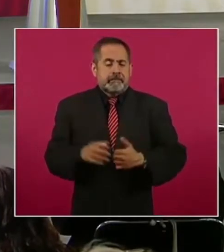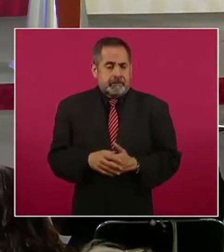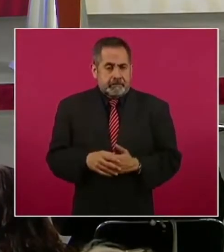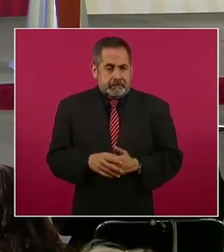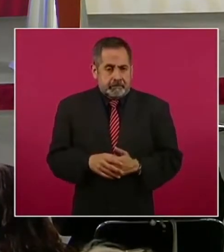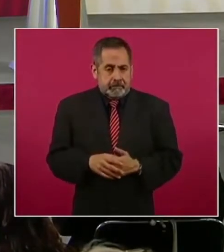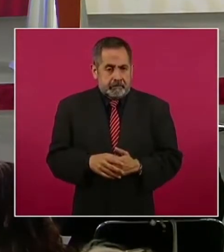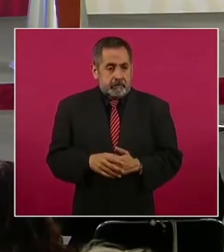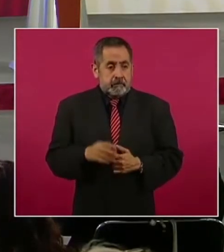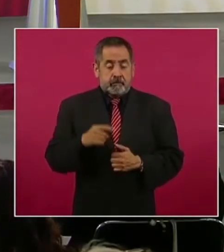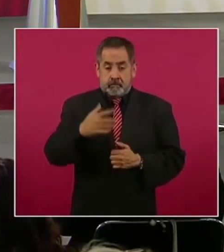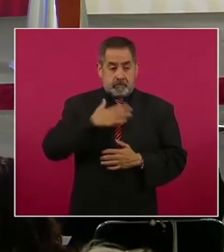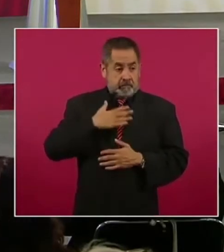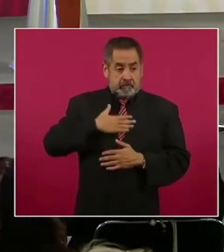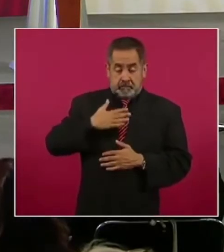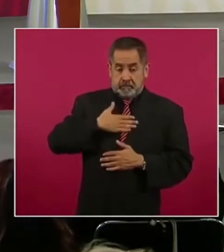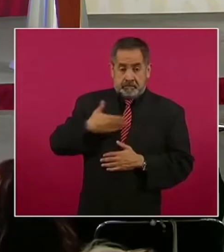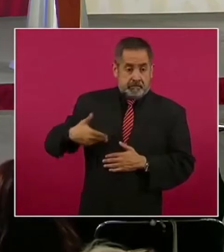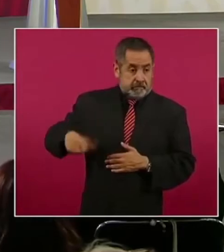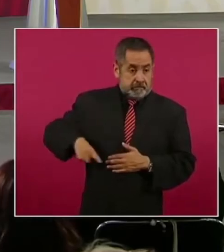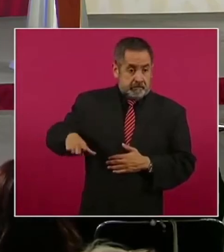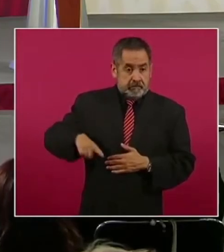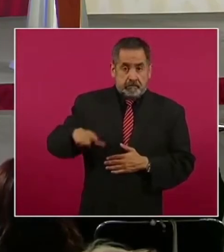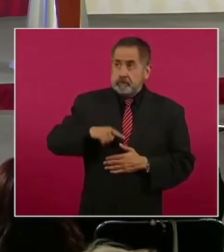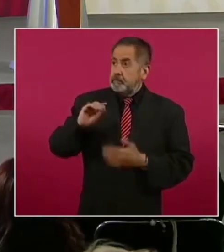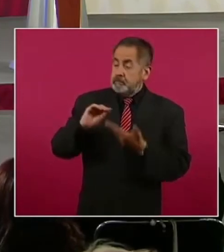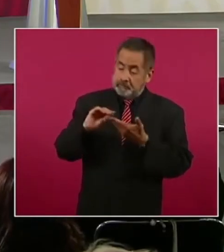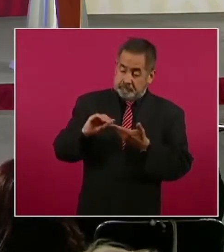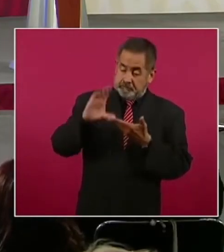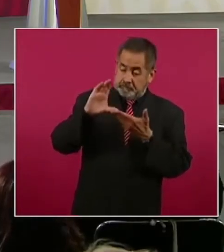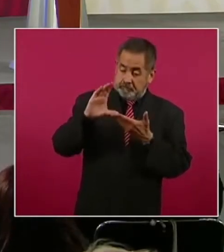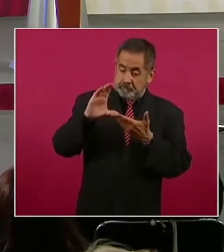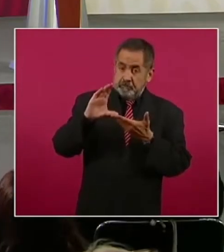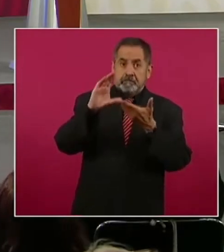Nosotros se los estamos dando a la gente